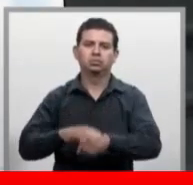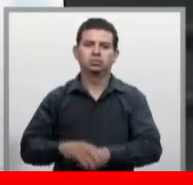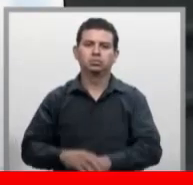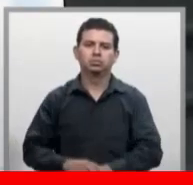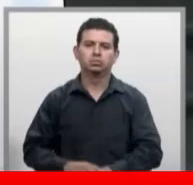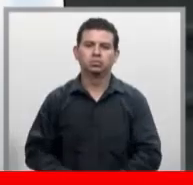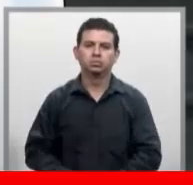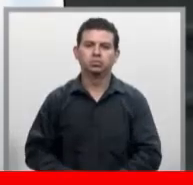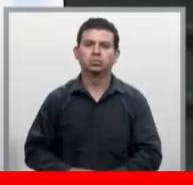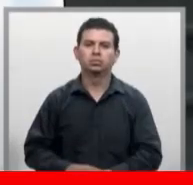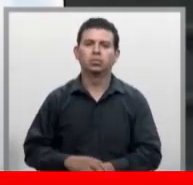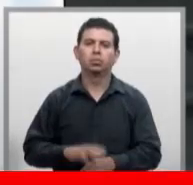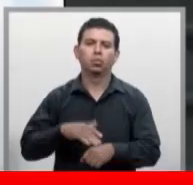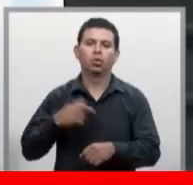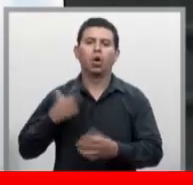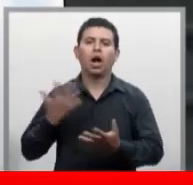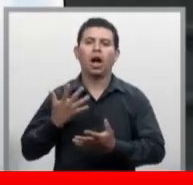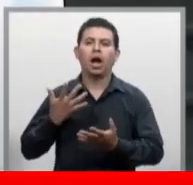a este anuncio